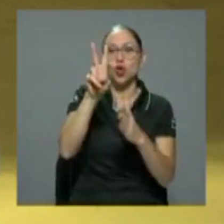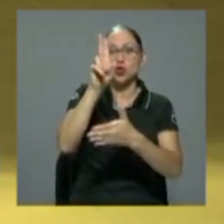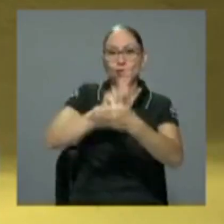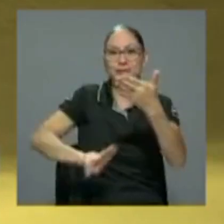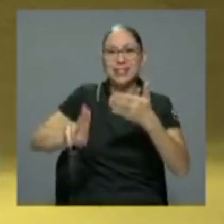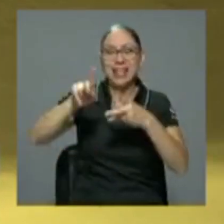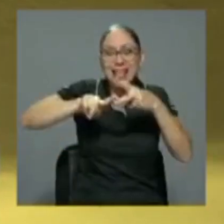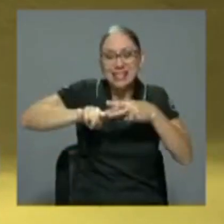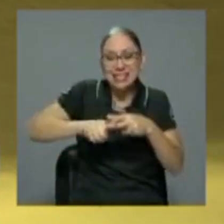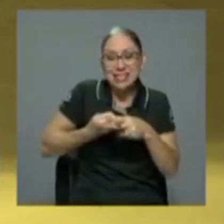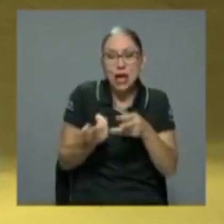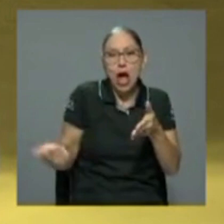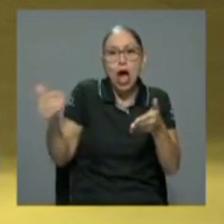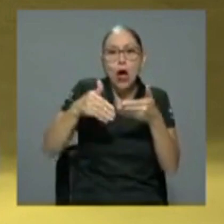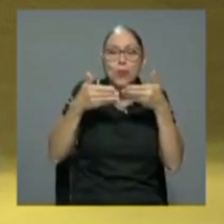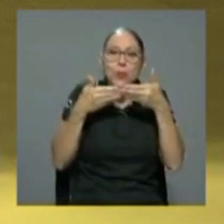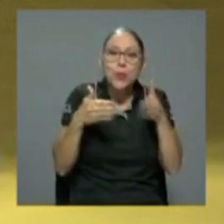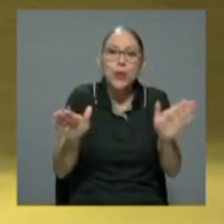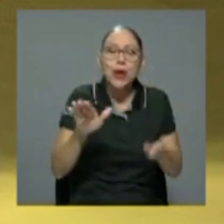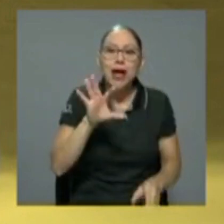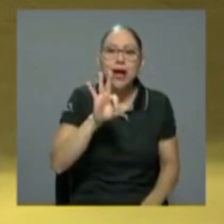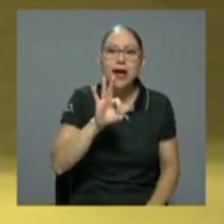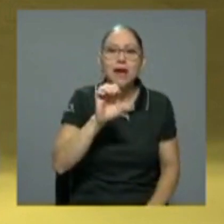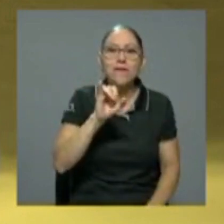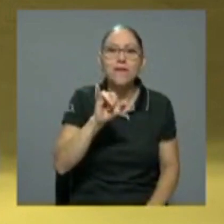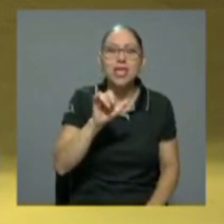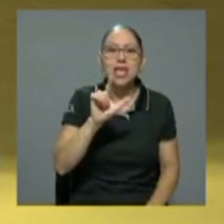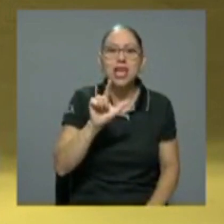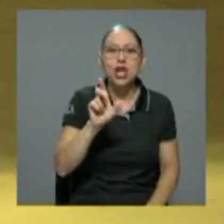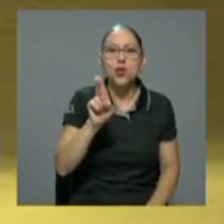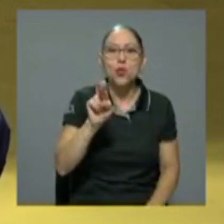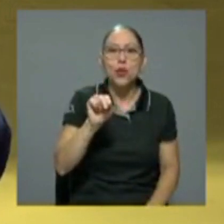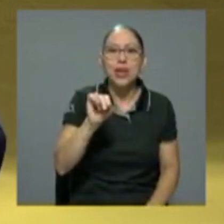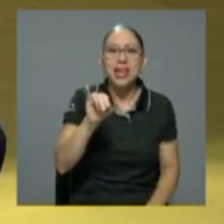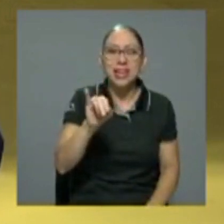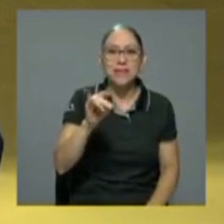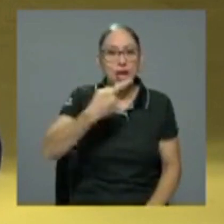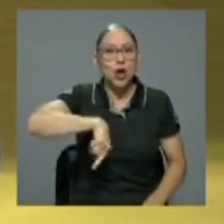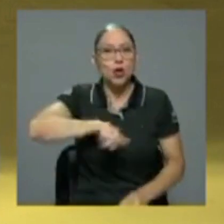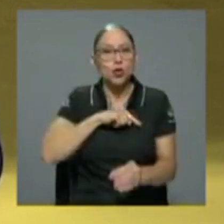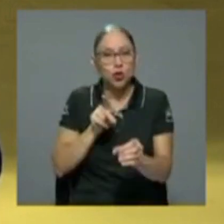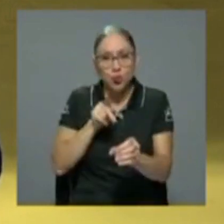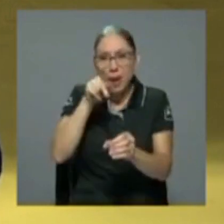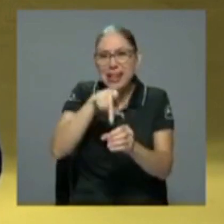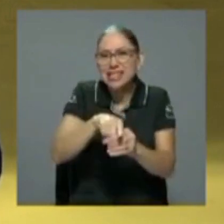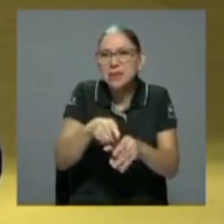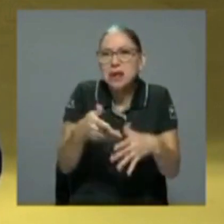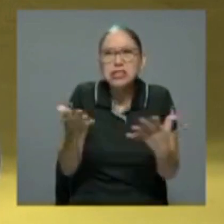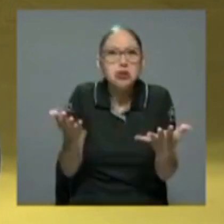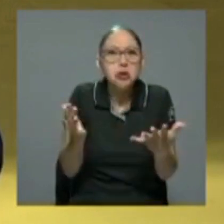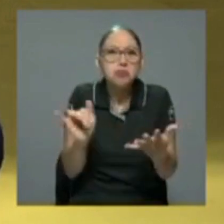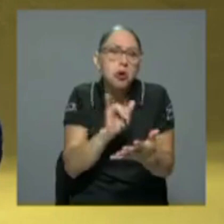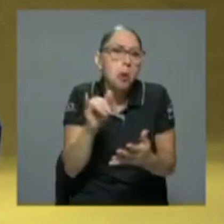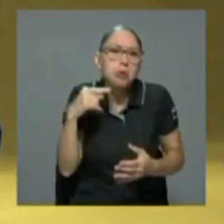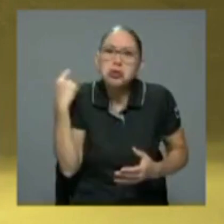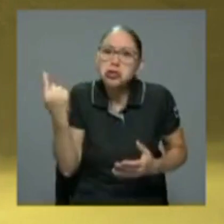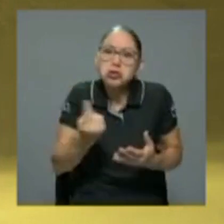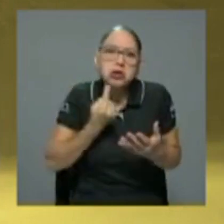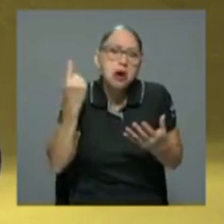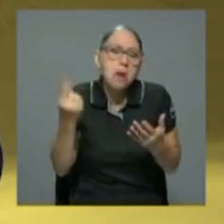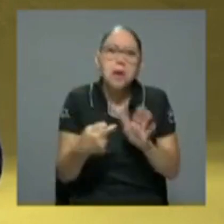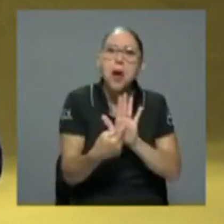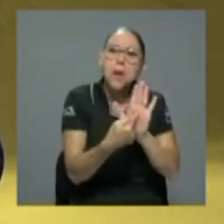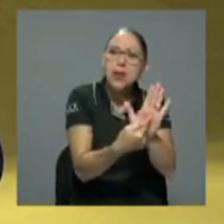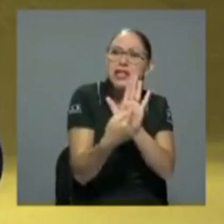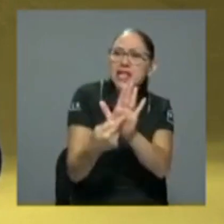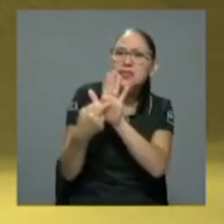Filuni. Nuestra participación consistió en lo que se hace usualmente en una feria, en presentar y divulgar